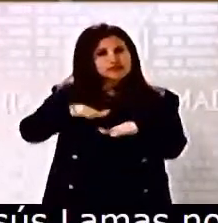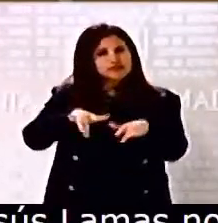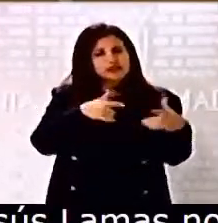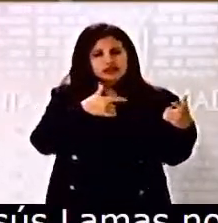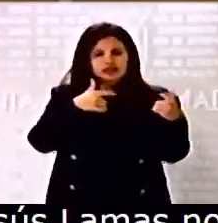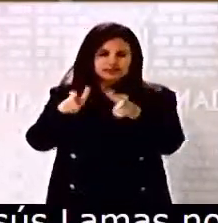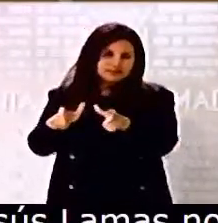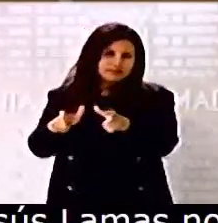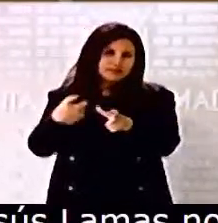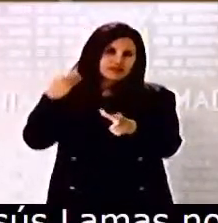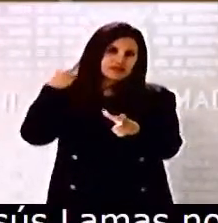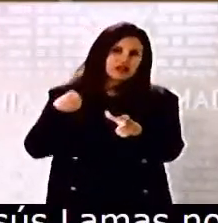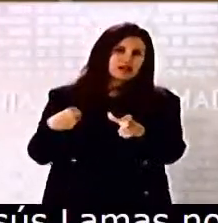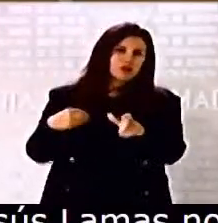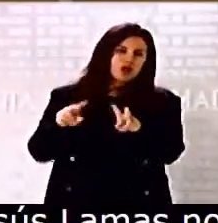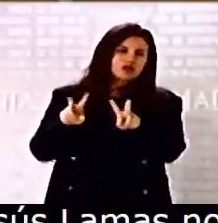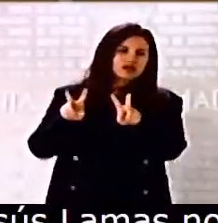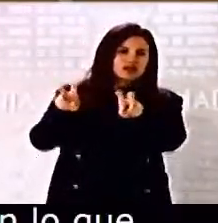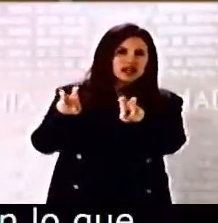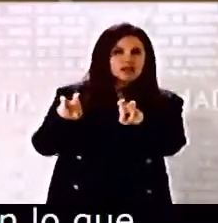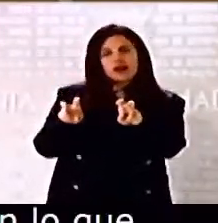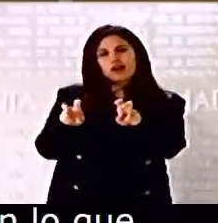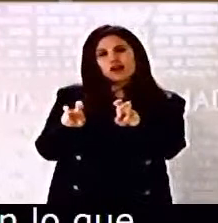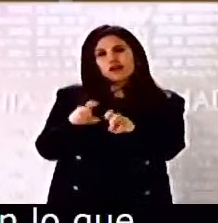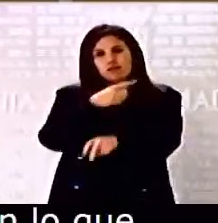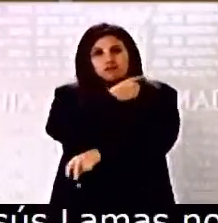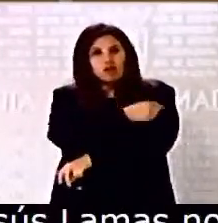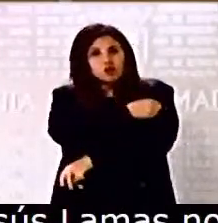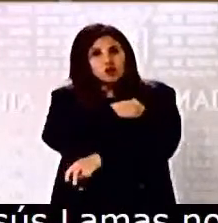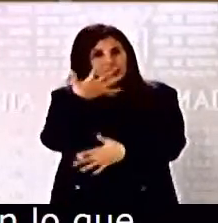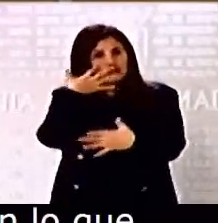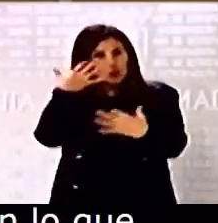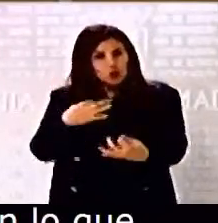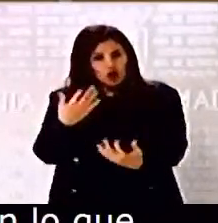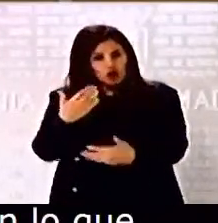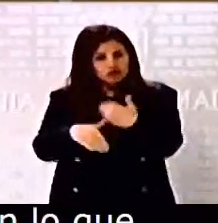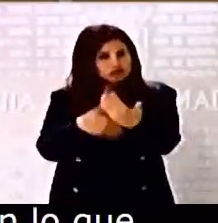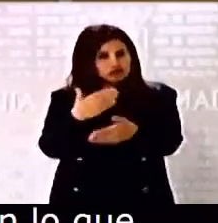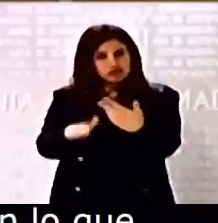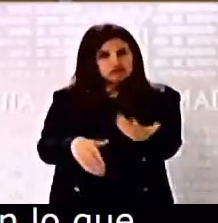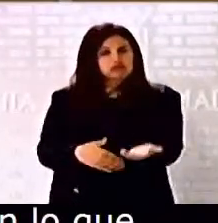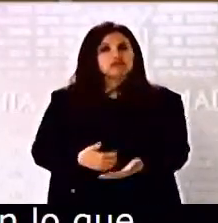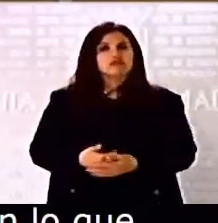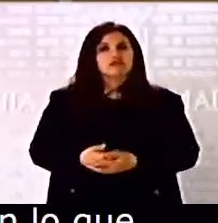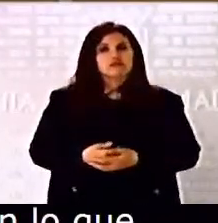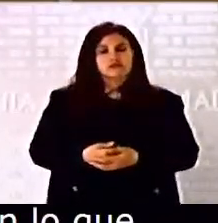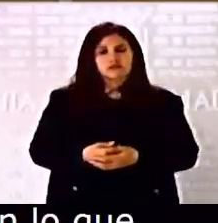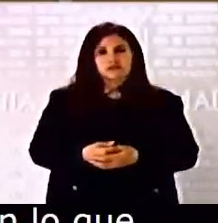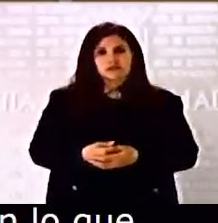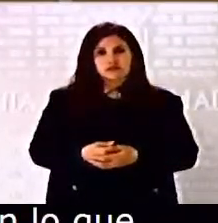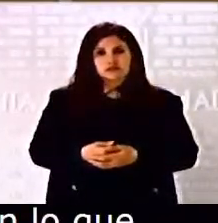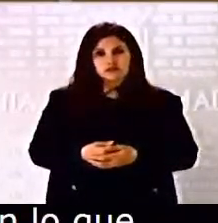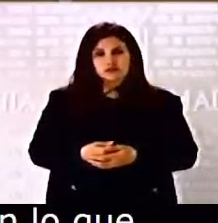en lo que respecta a seguir vacunando de forma segura a la población.